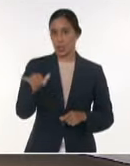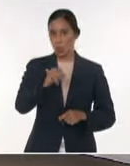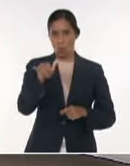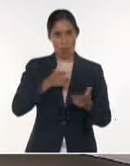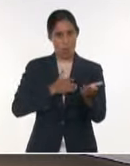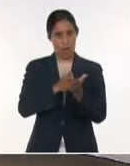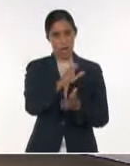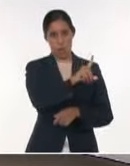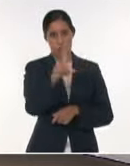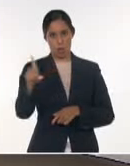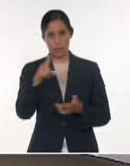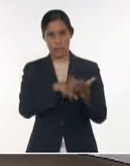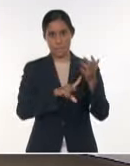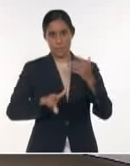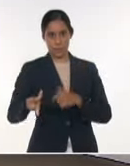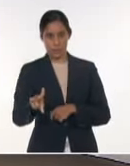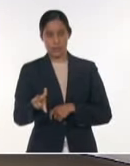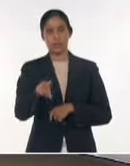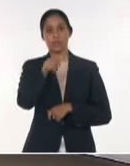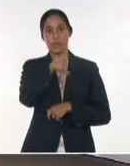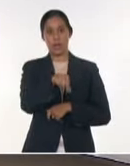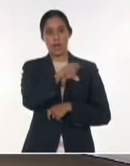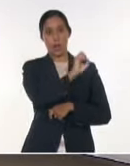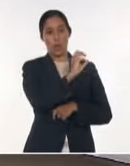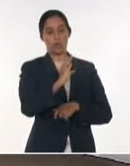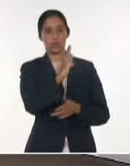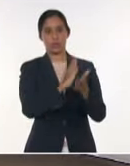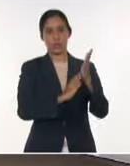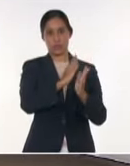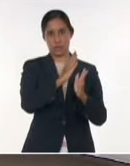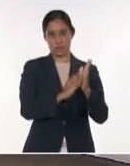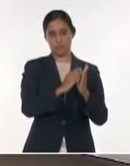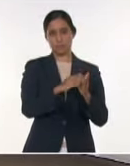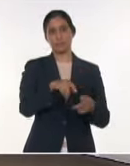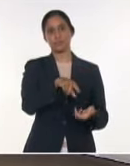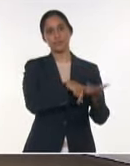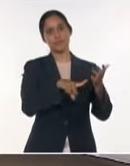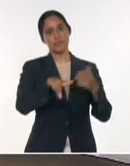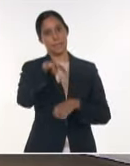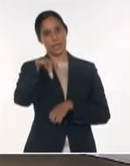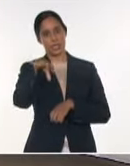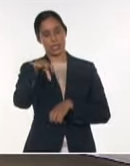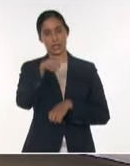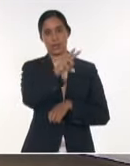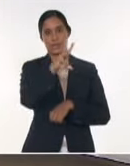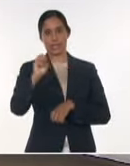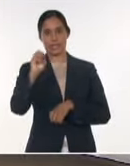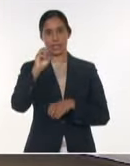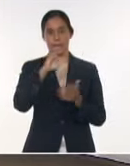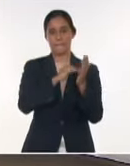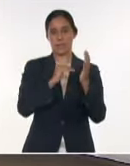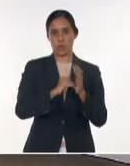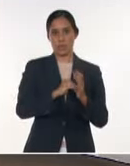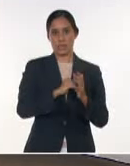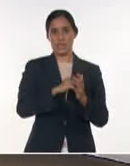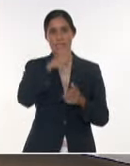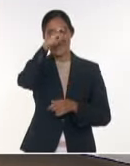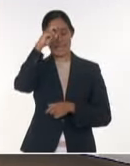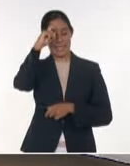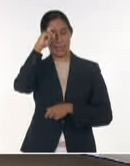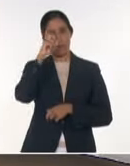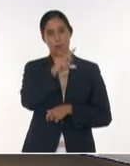provincias, principalmente de la región occidental. Se destaca Pinar del Río con 30 millones, seguido de Santi Espíritus